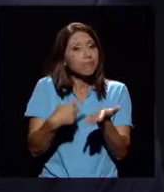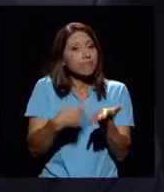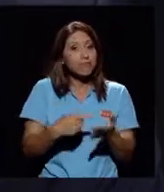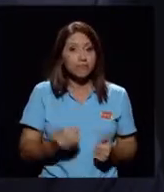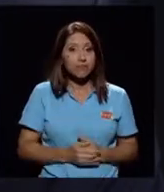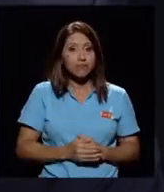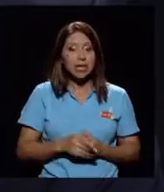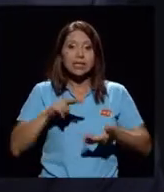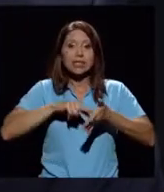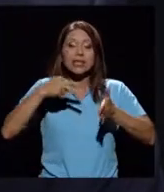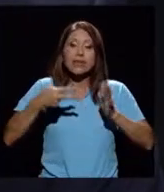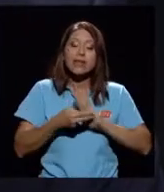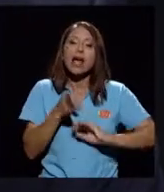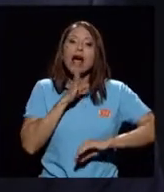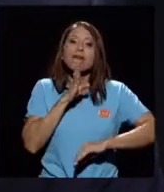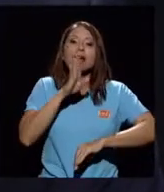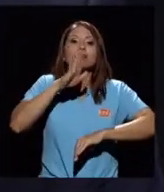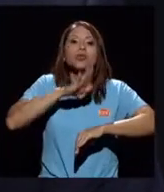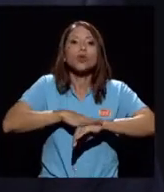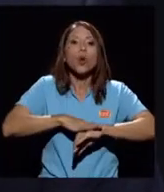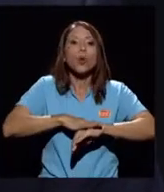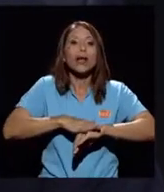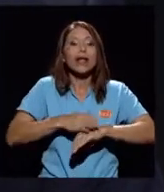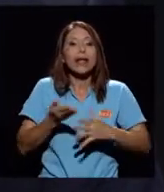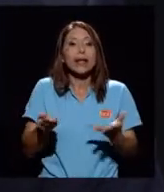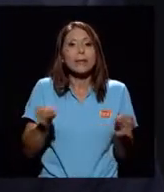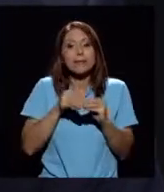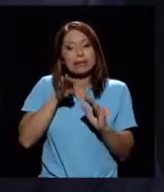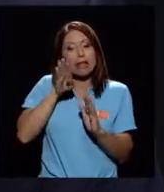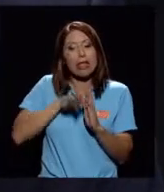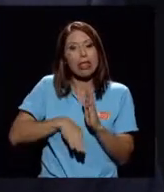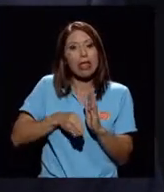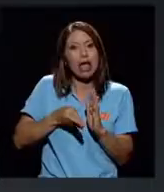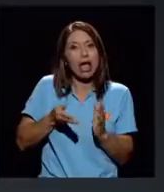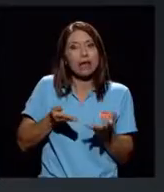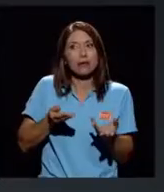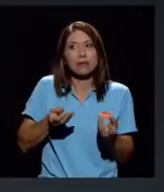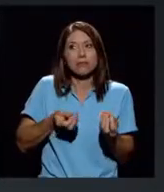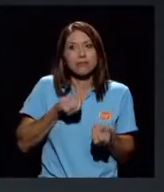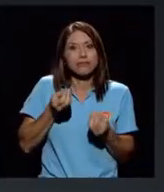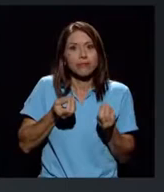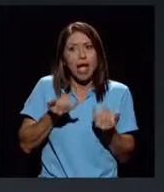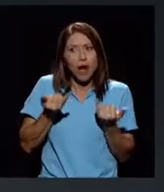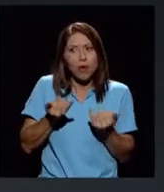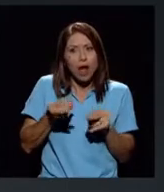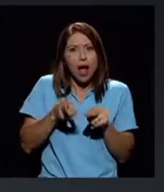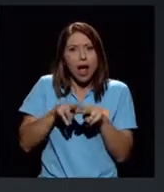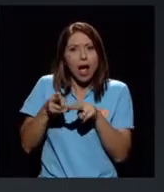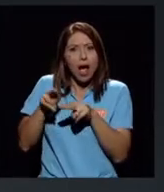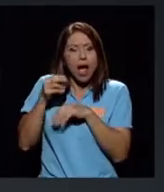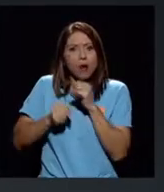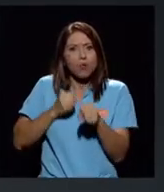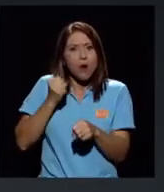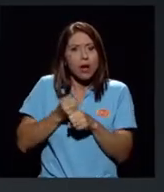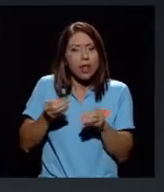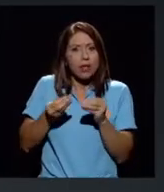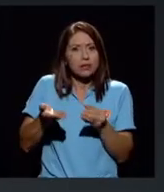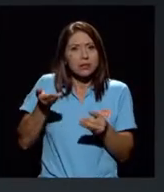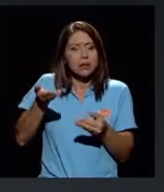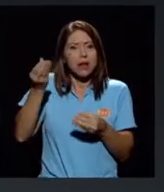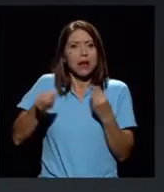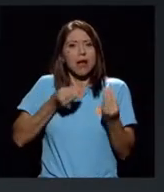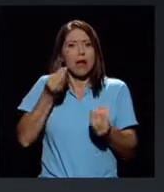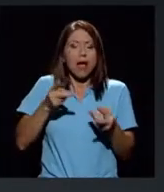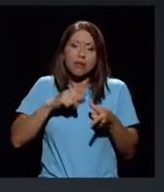aumentos automáticos de anualidades por fuerza proyecto ficción significa entrar el tema de los